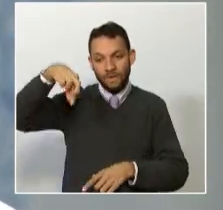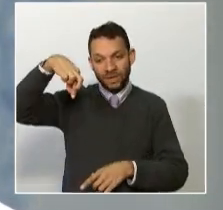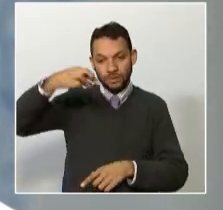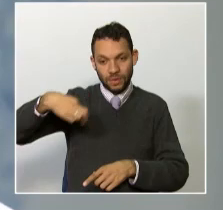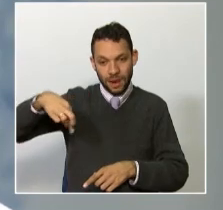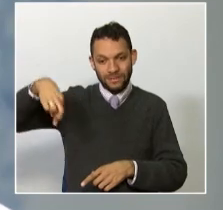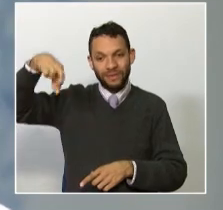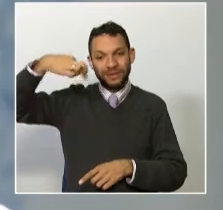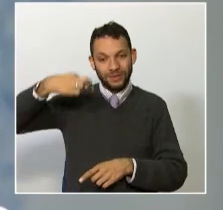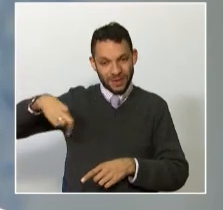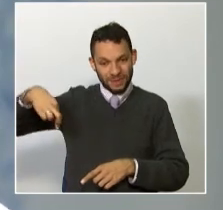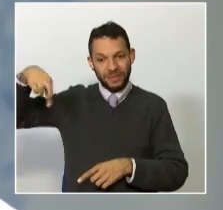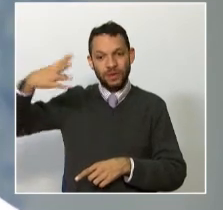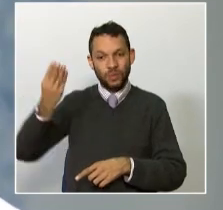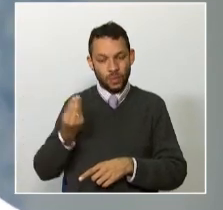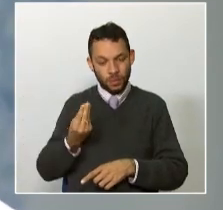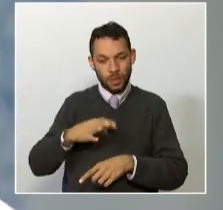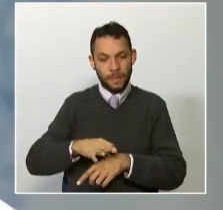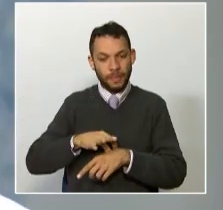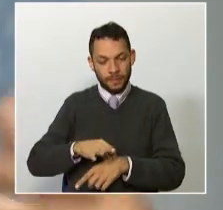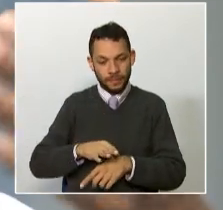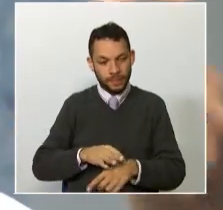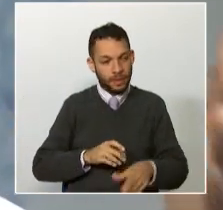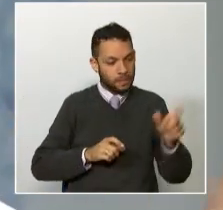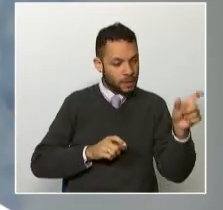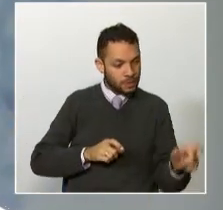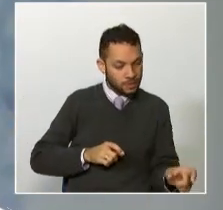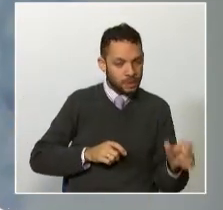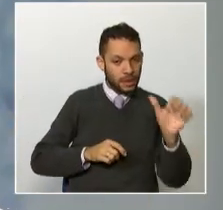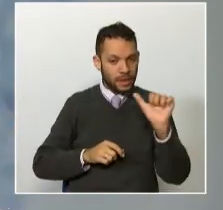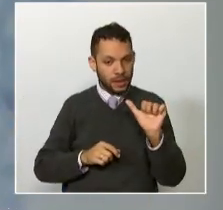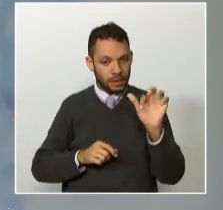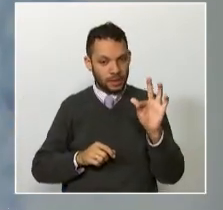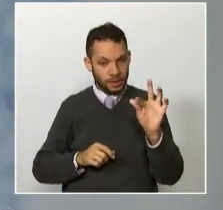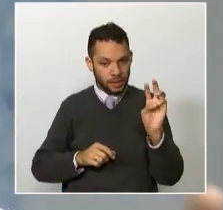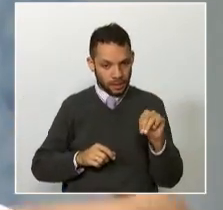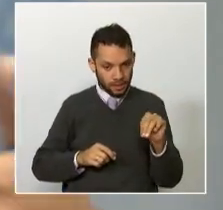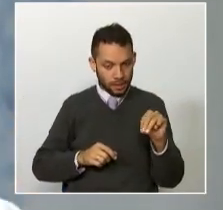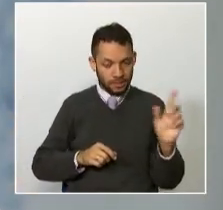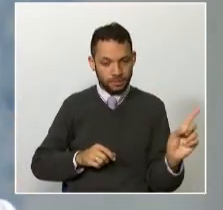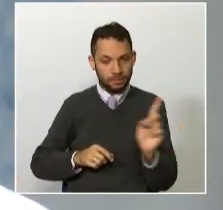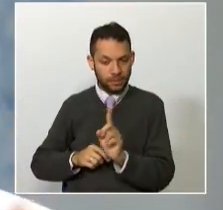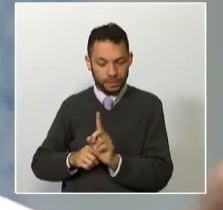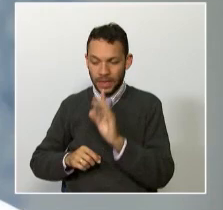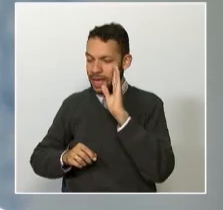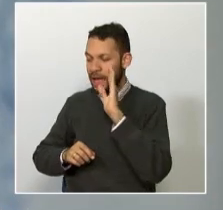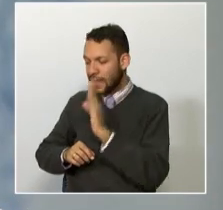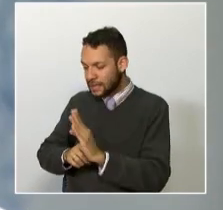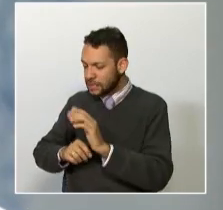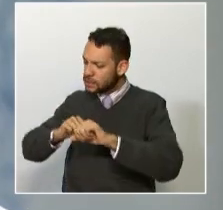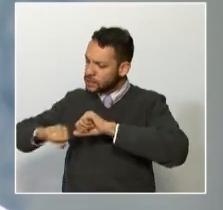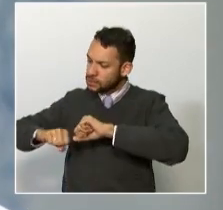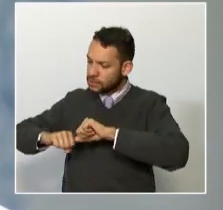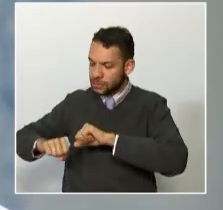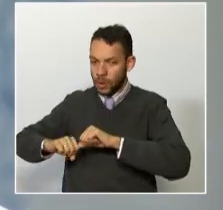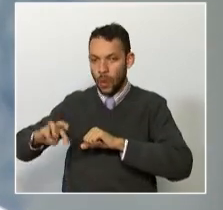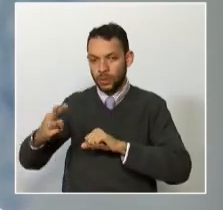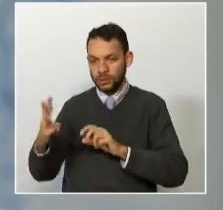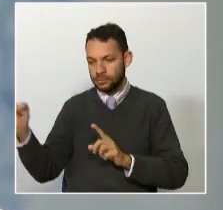multidisciplinario, que a cada paciente con problemas de ATM o con cualquier otra sintomatología lo podamos ver